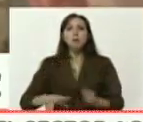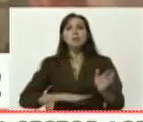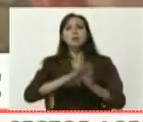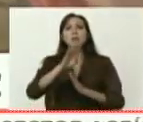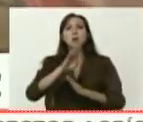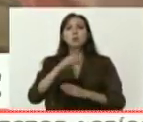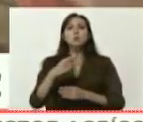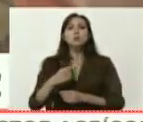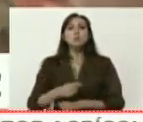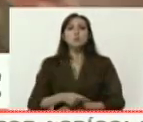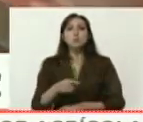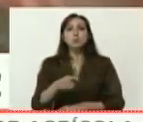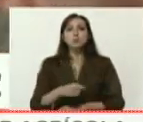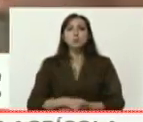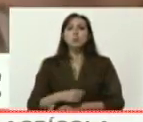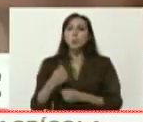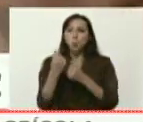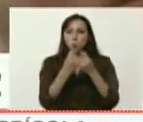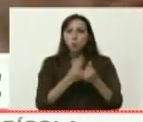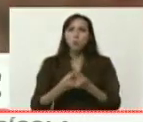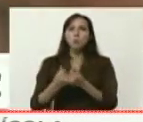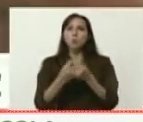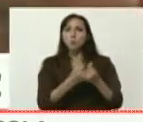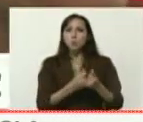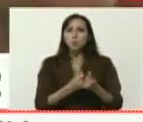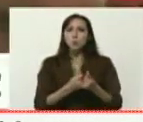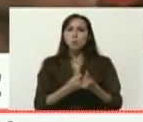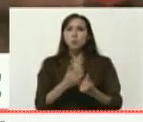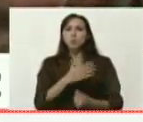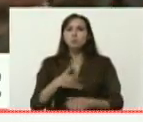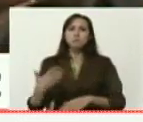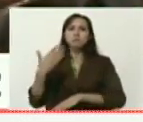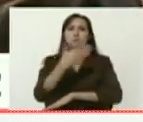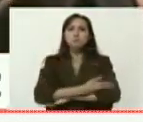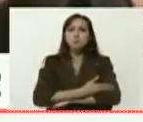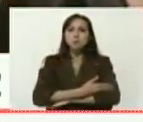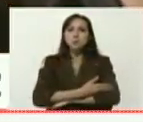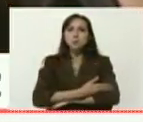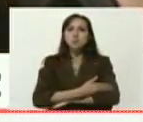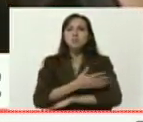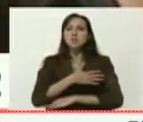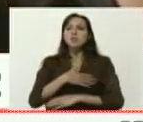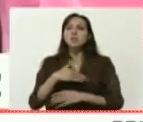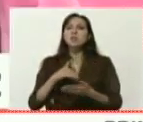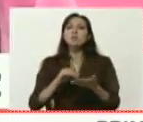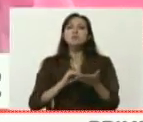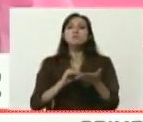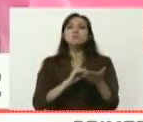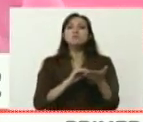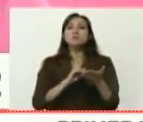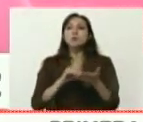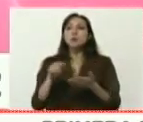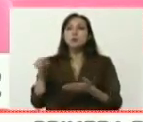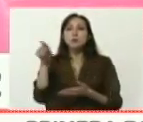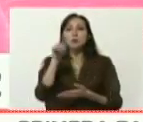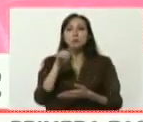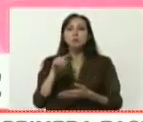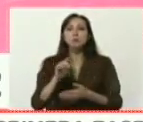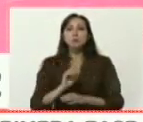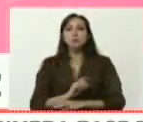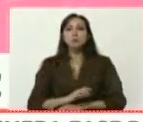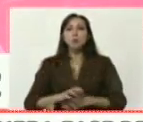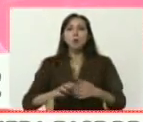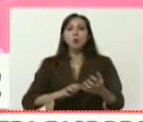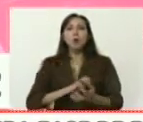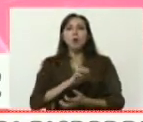expresión neoliberal financiera, pretenden ahora resolver su crisis nuevamente basado